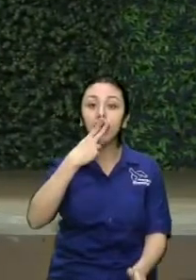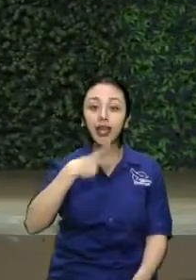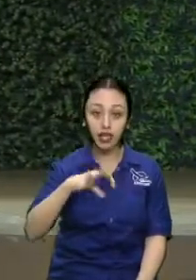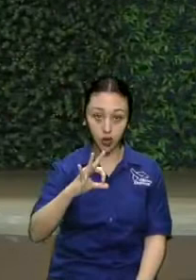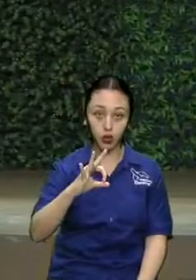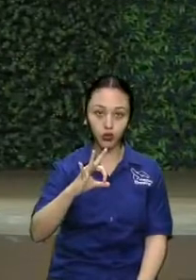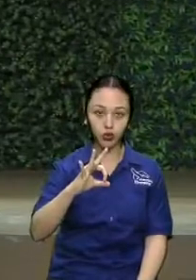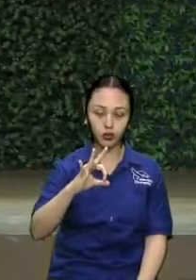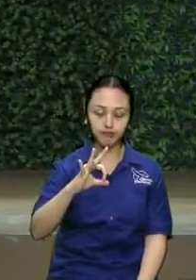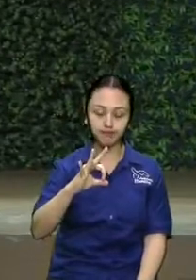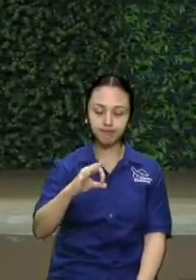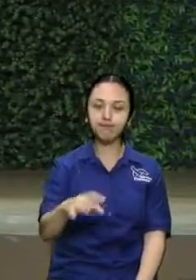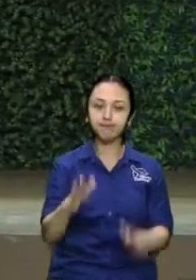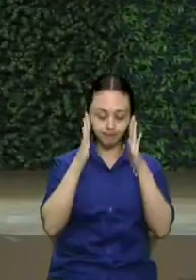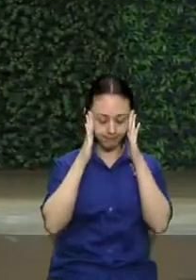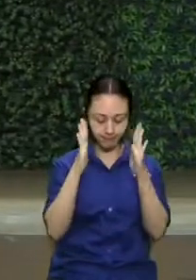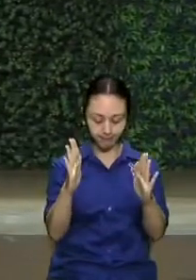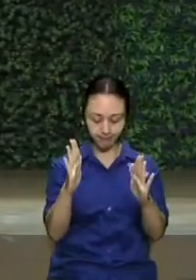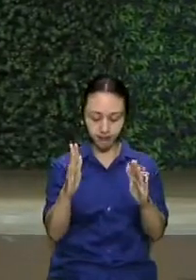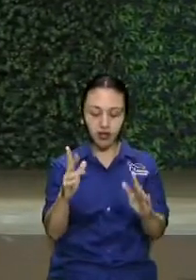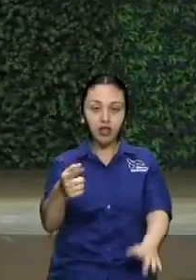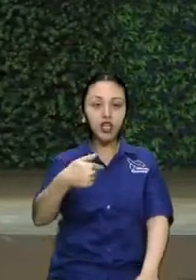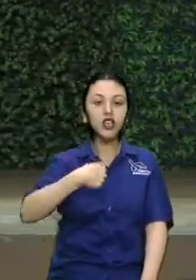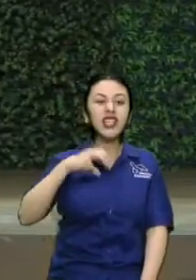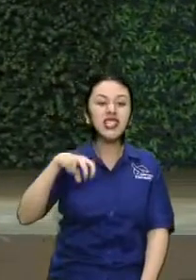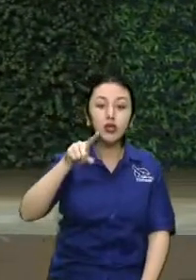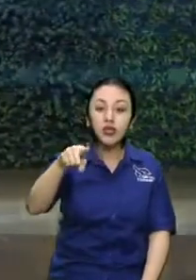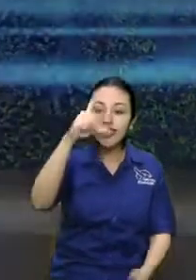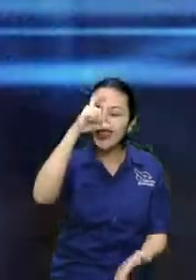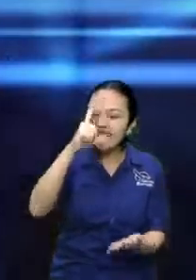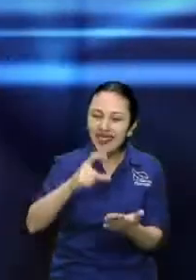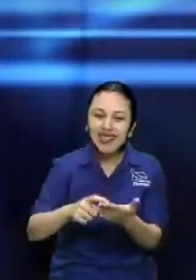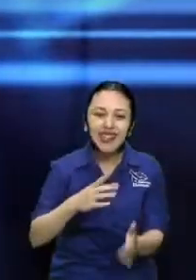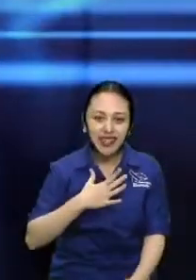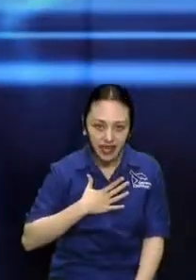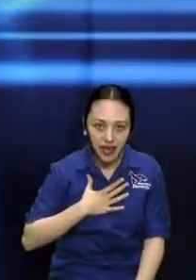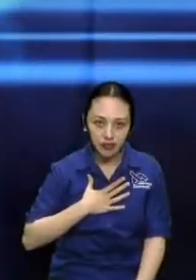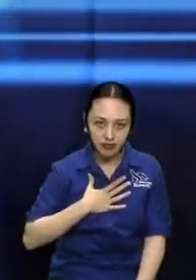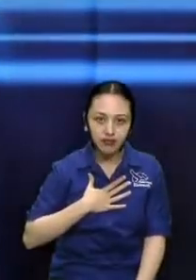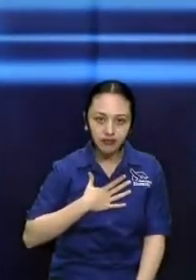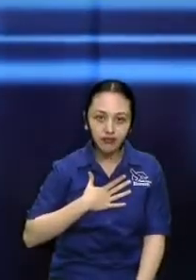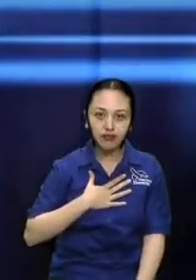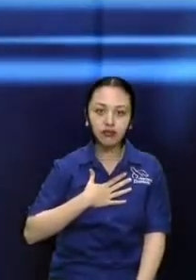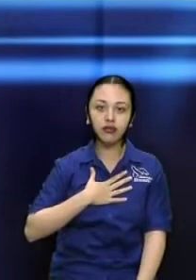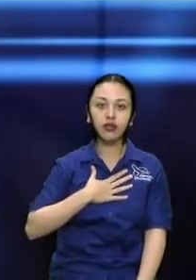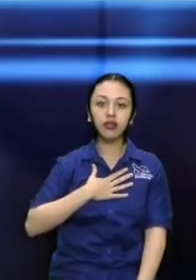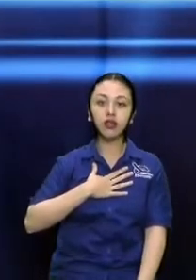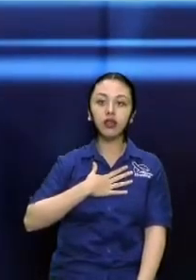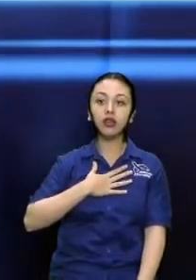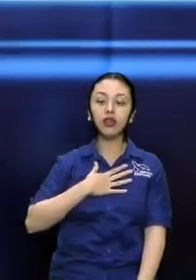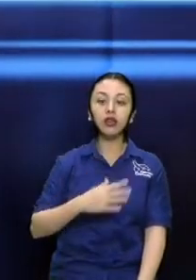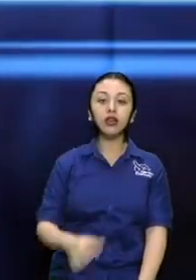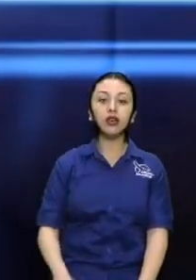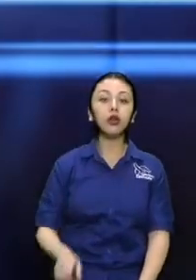Mire, me interesa mucho que usted me crea esto. Me interesa mucho que usted sepa